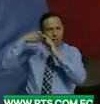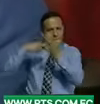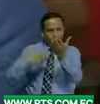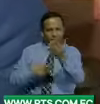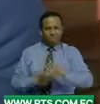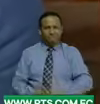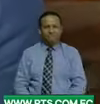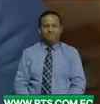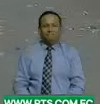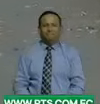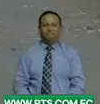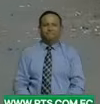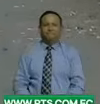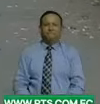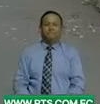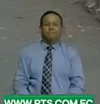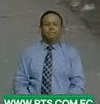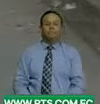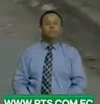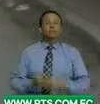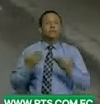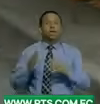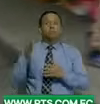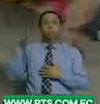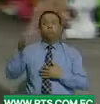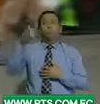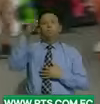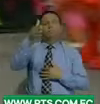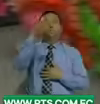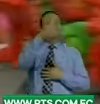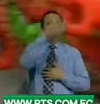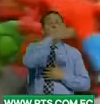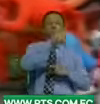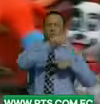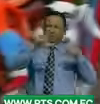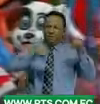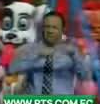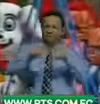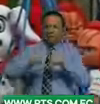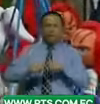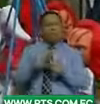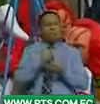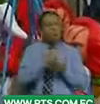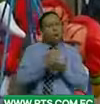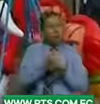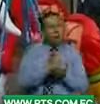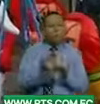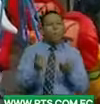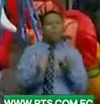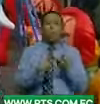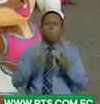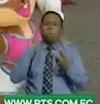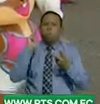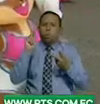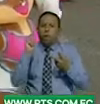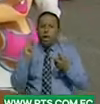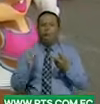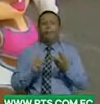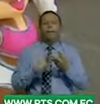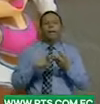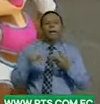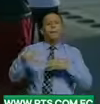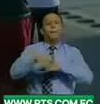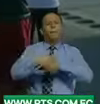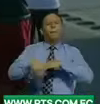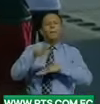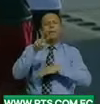reportaje. Después de recorrer varios puntos de venta de monigotes en Los Guasmos, también en la calle Portete y avenida 25 de